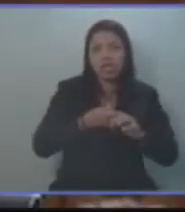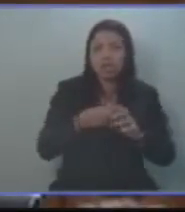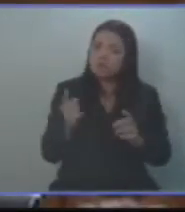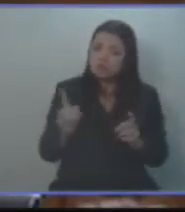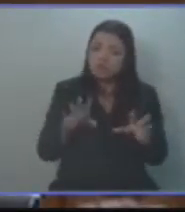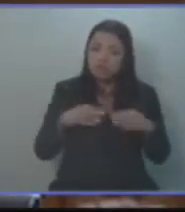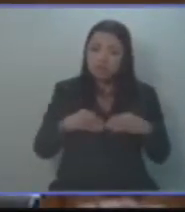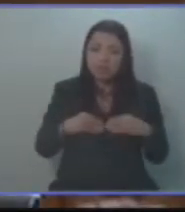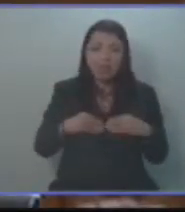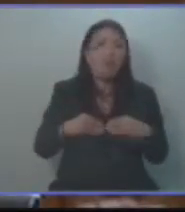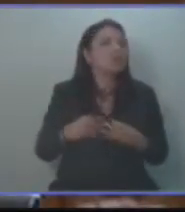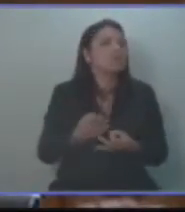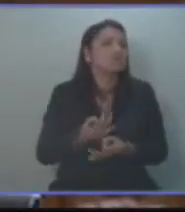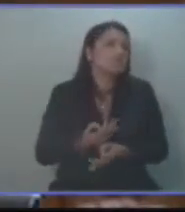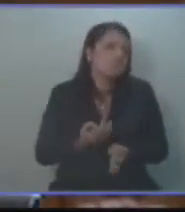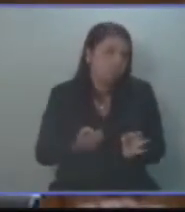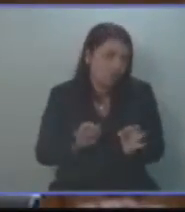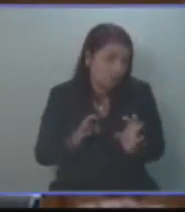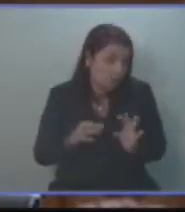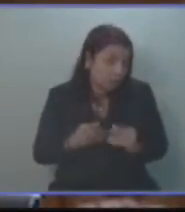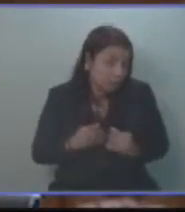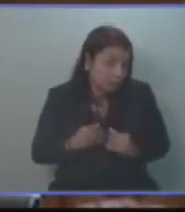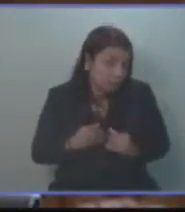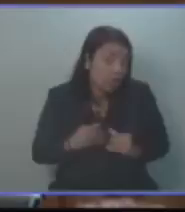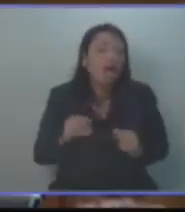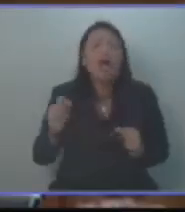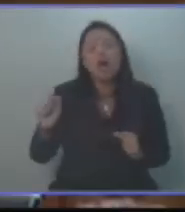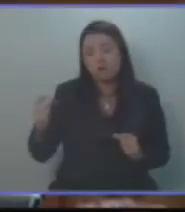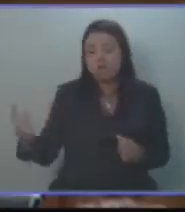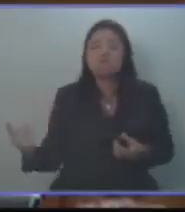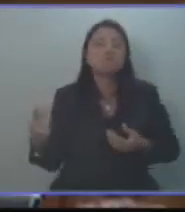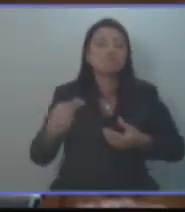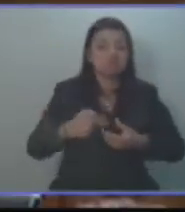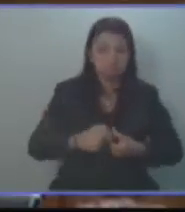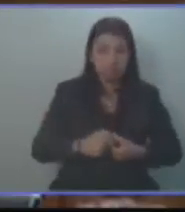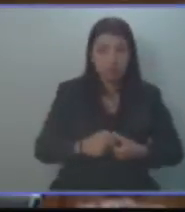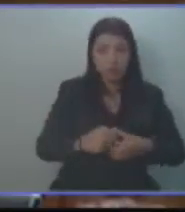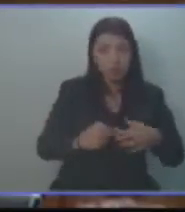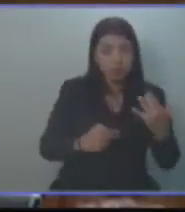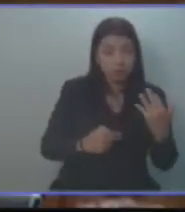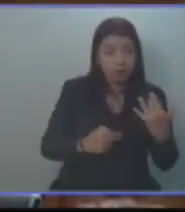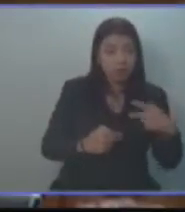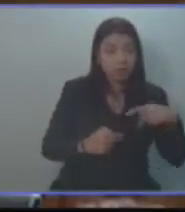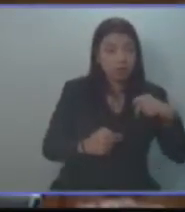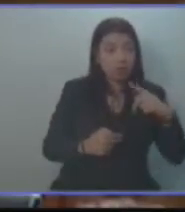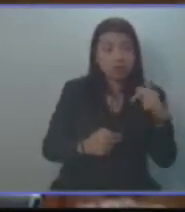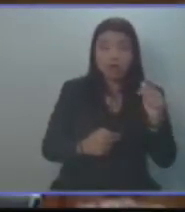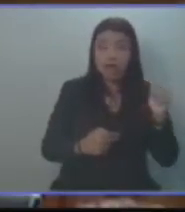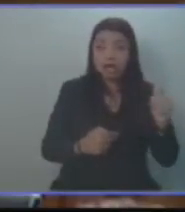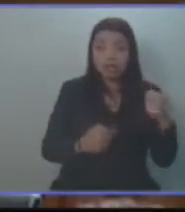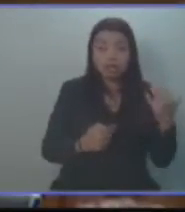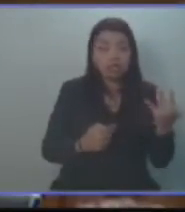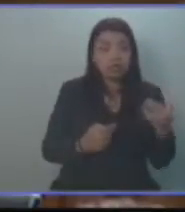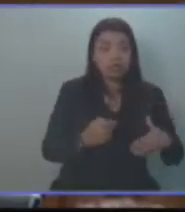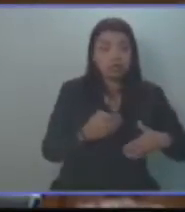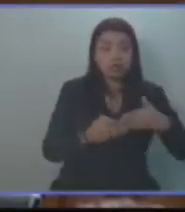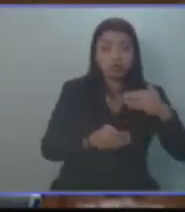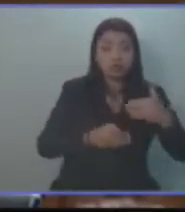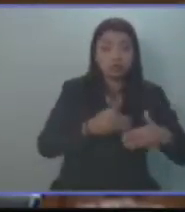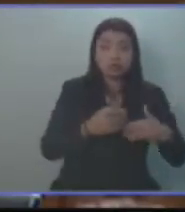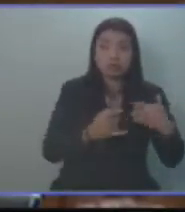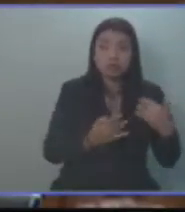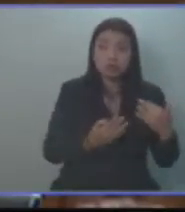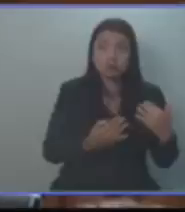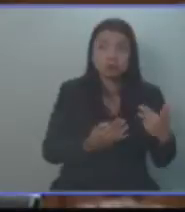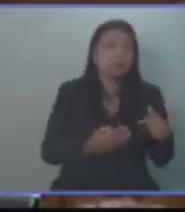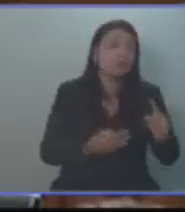con plaza no remunerada. En caso que surja una plaza pagada en el transcurso del proceso, como primera